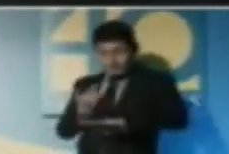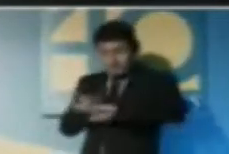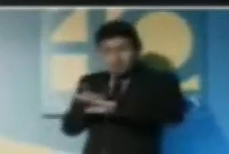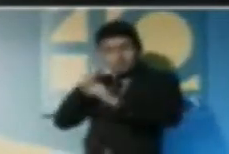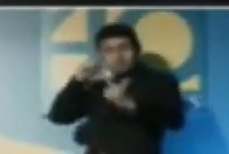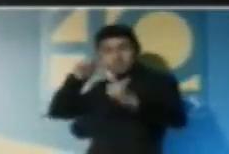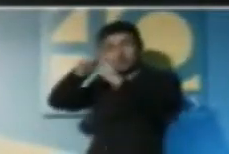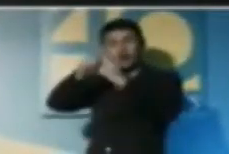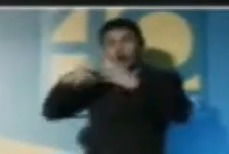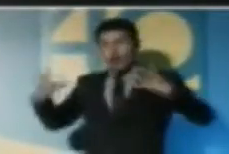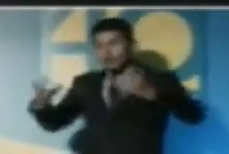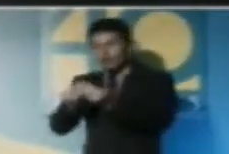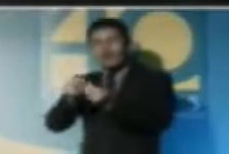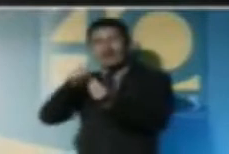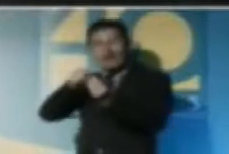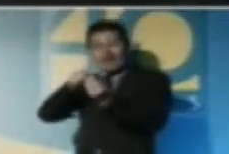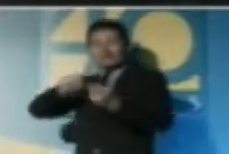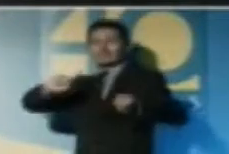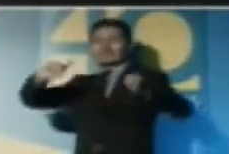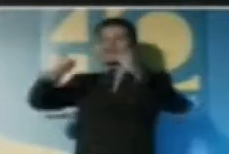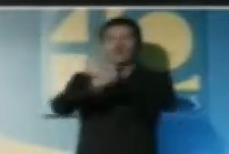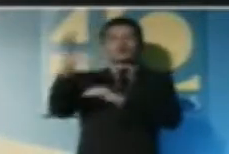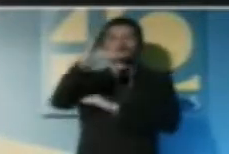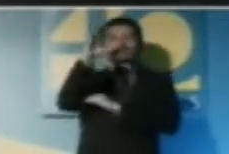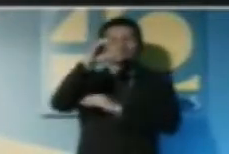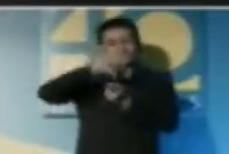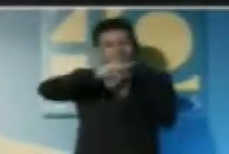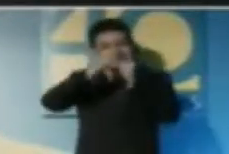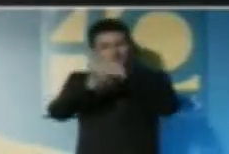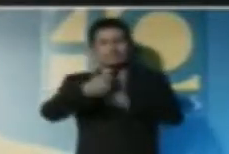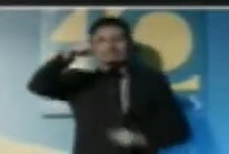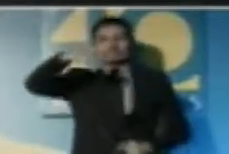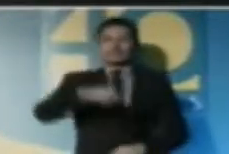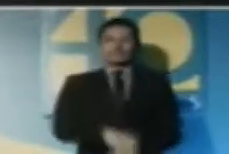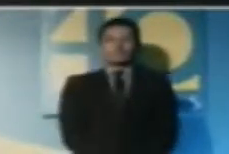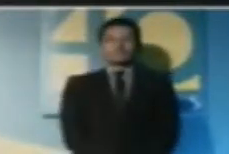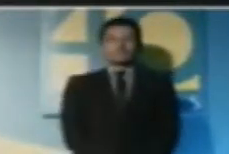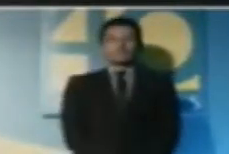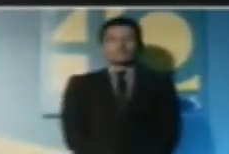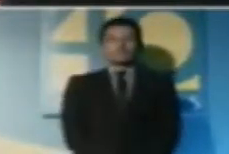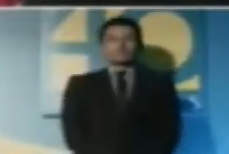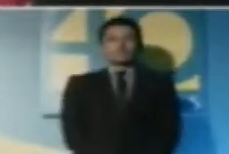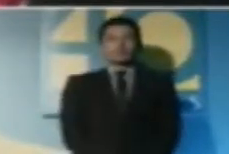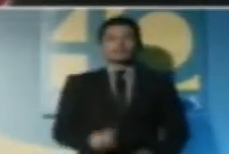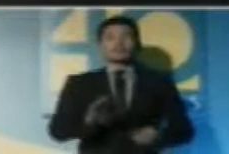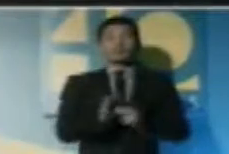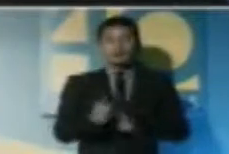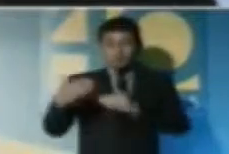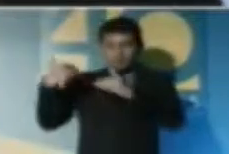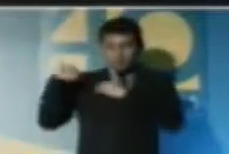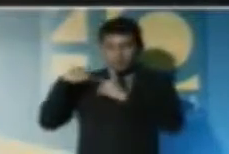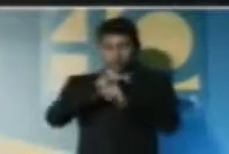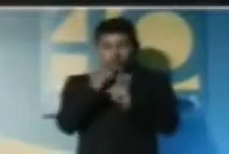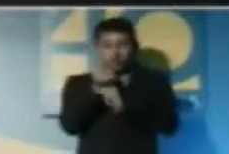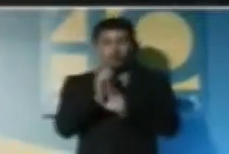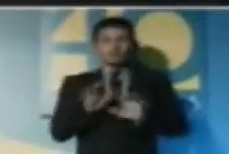se halla en el centro de las transformaciones sociales que necesita Colombia. No es un simple acto de responsabilidad